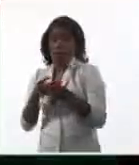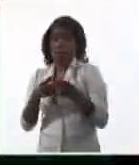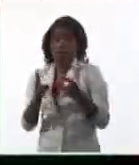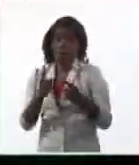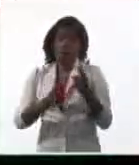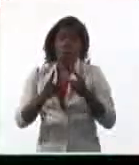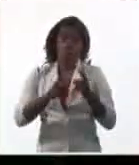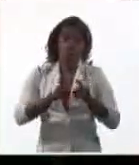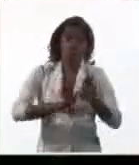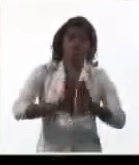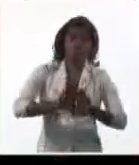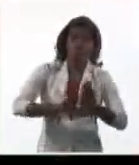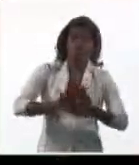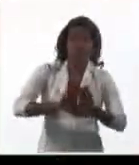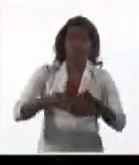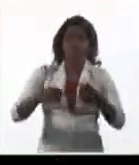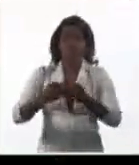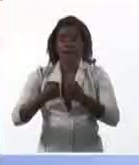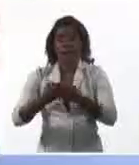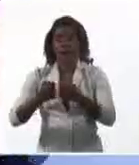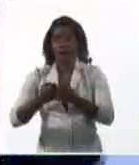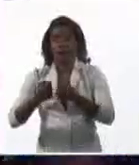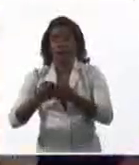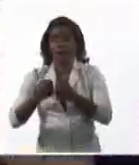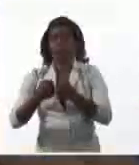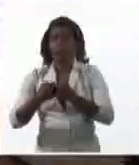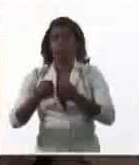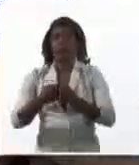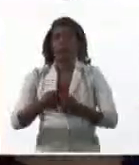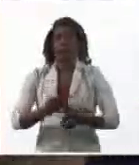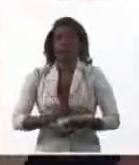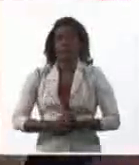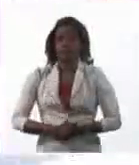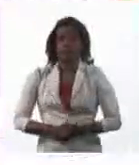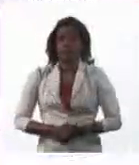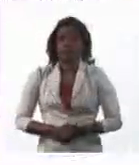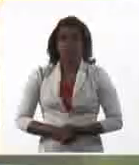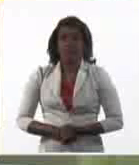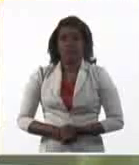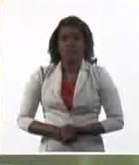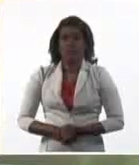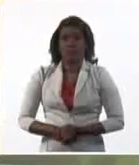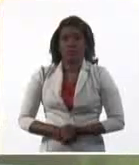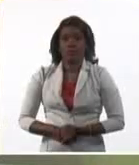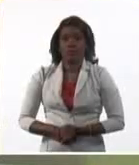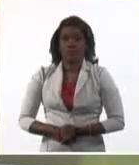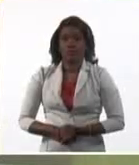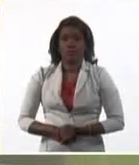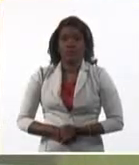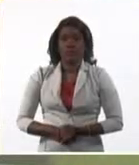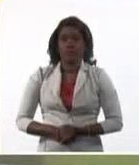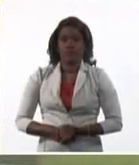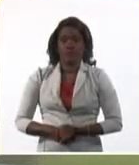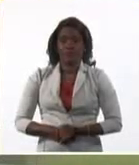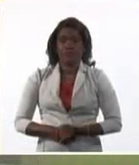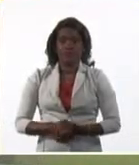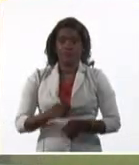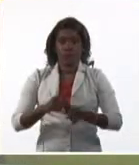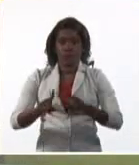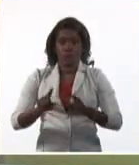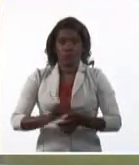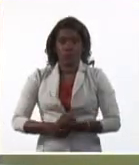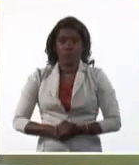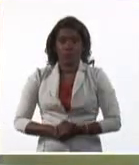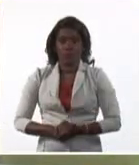contra sus posiciones y todos los objetivos hostiles en tierra y también en mar. Y la Corte Internacional de